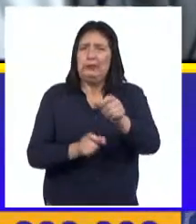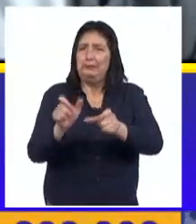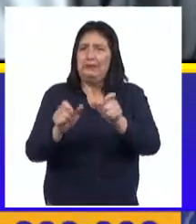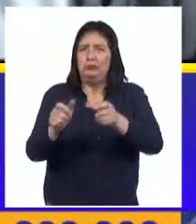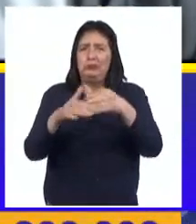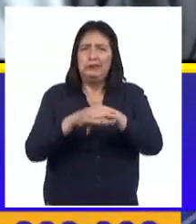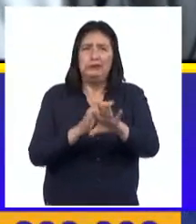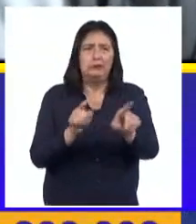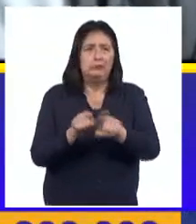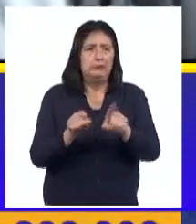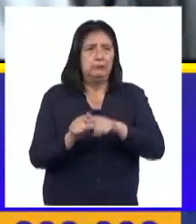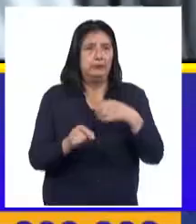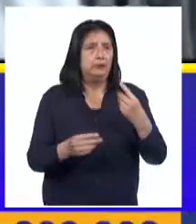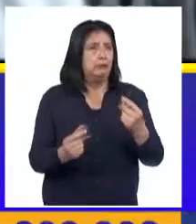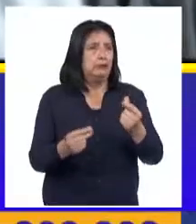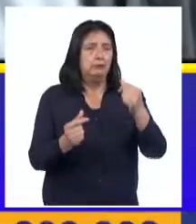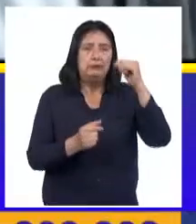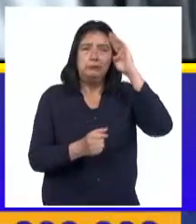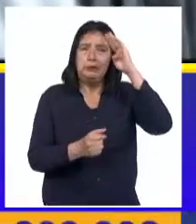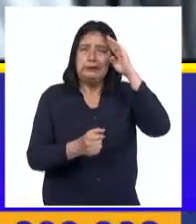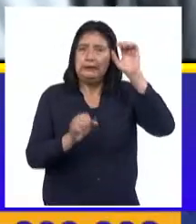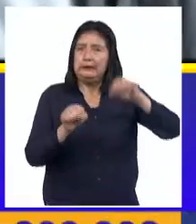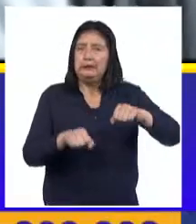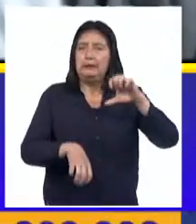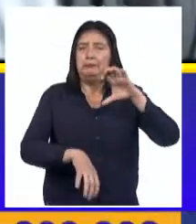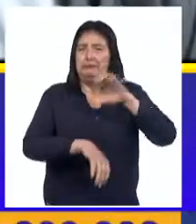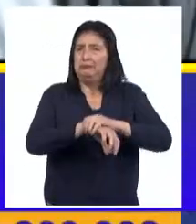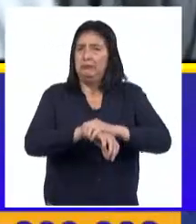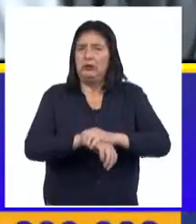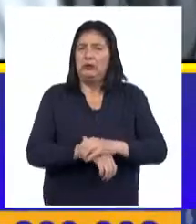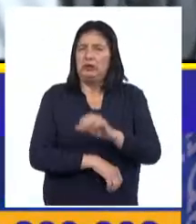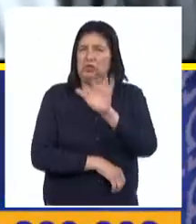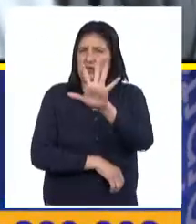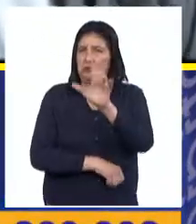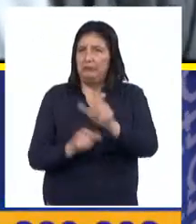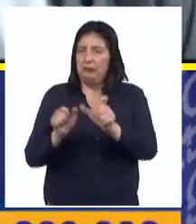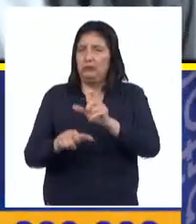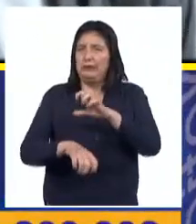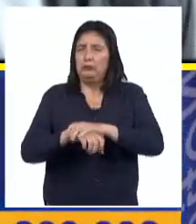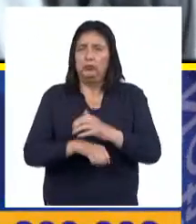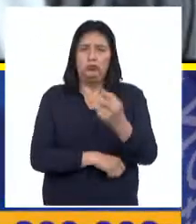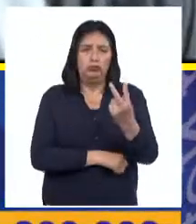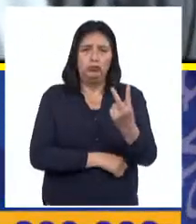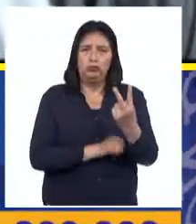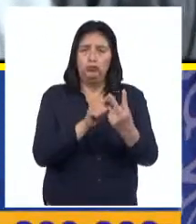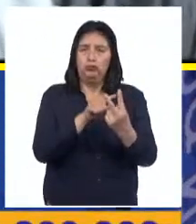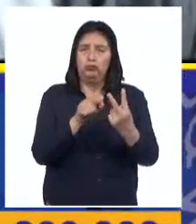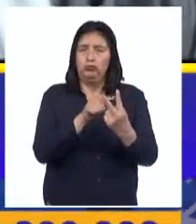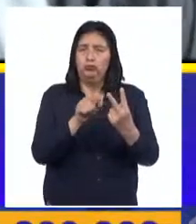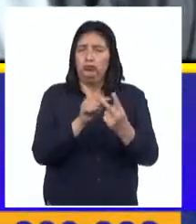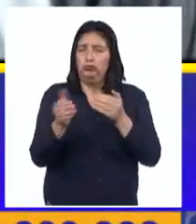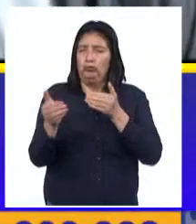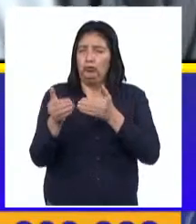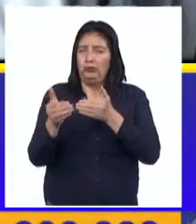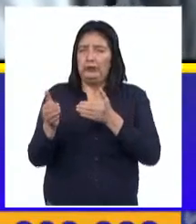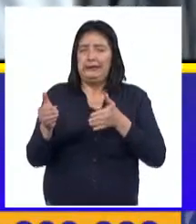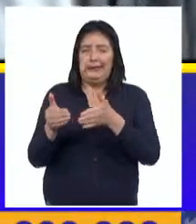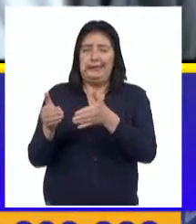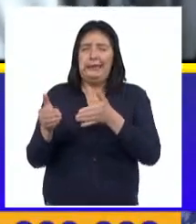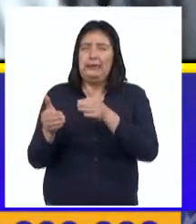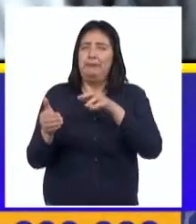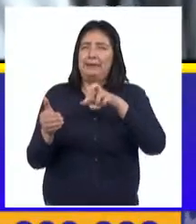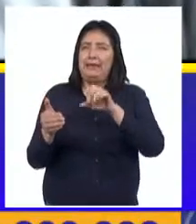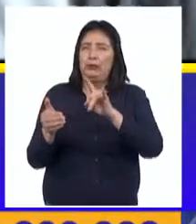clientes, pero sin embargo la rápida intervención de la policía ha permitido la captura de al menos 5 personas, 2 de ellos muy cerca en el cruce de la avenida Perú